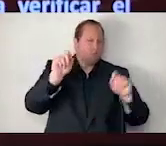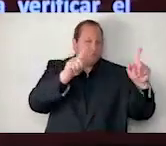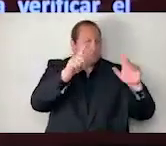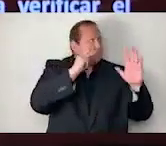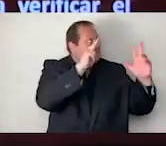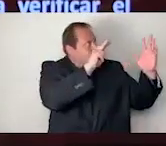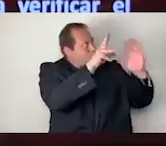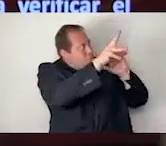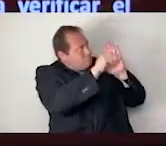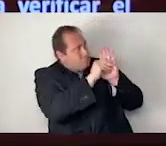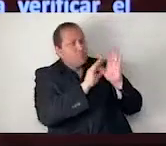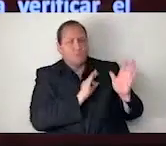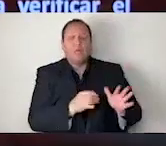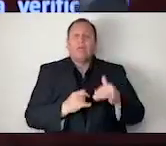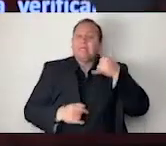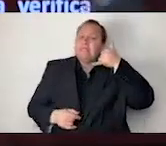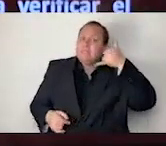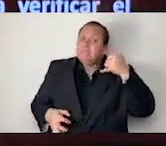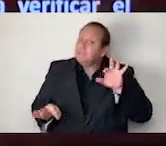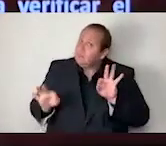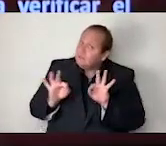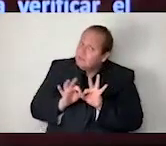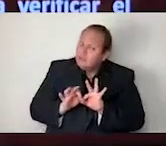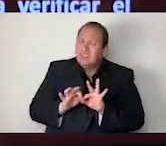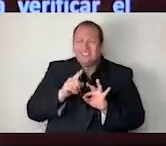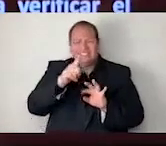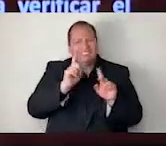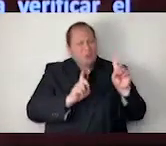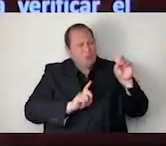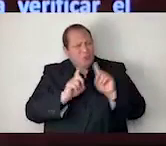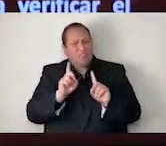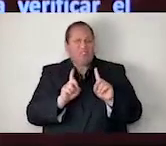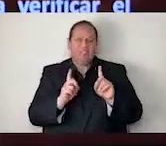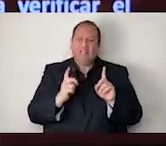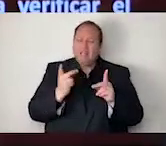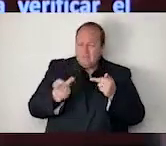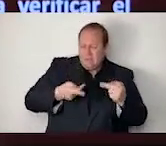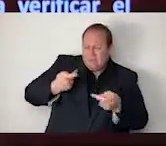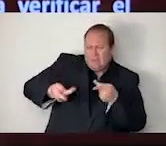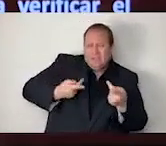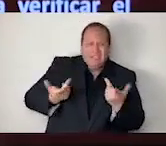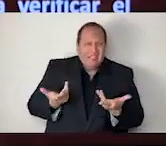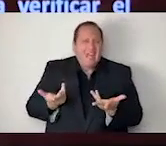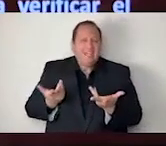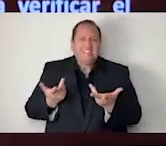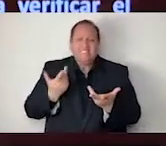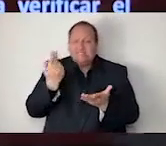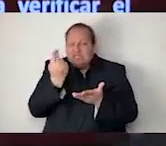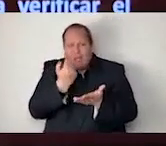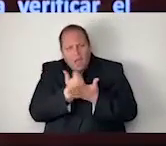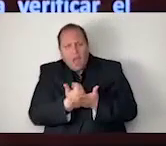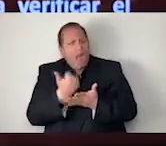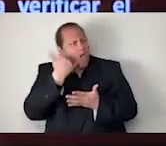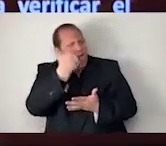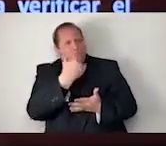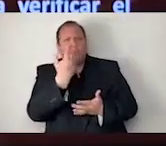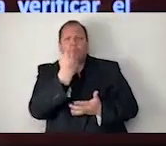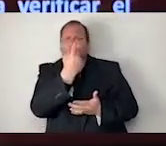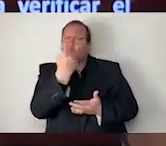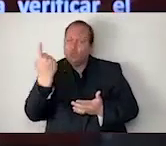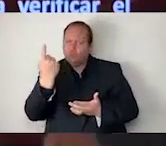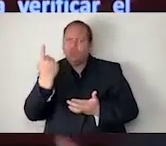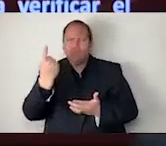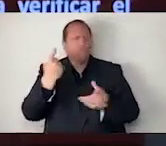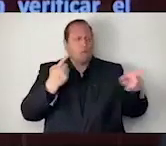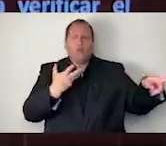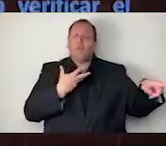pregunta que requieren asistencia llamen al 911 y tenemos a médicos y psicólogos en los c4 específicamente que viene habilitó al gobernador